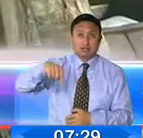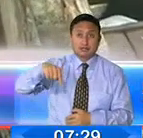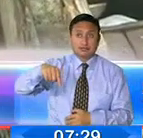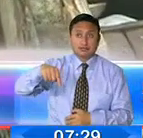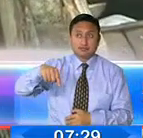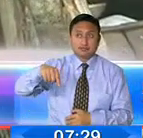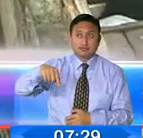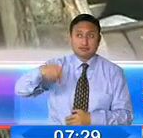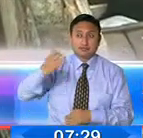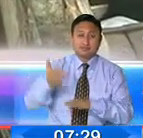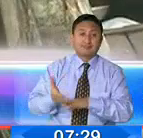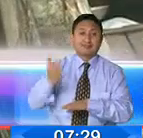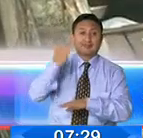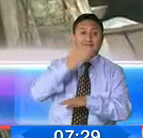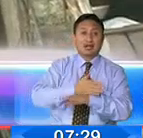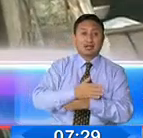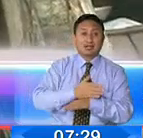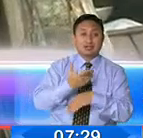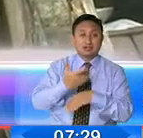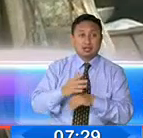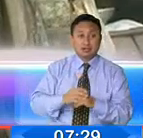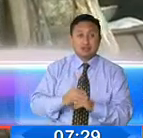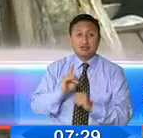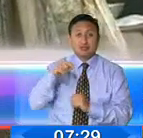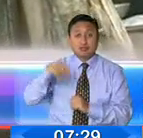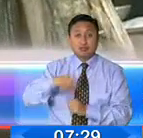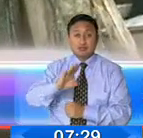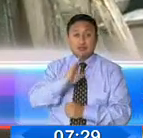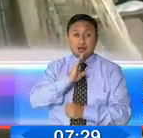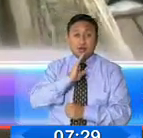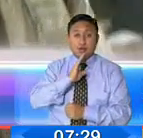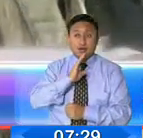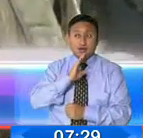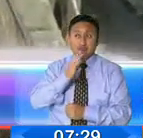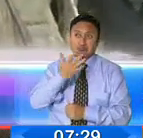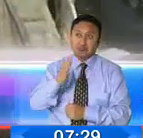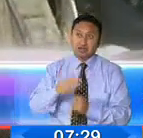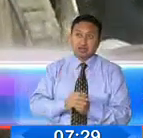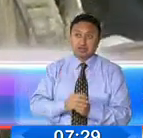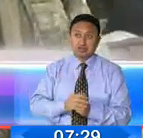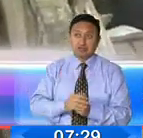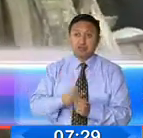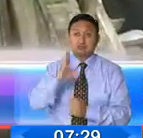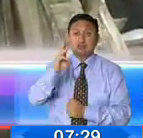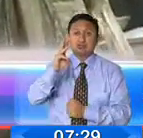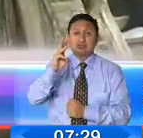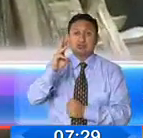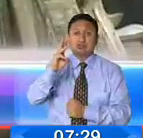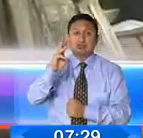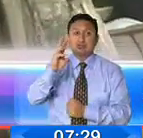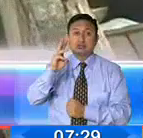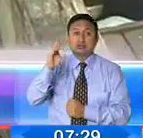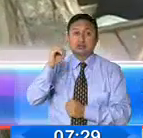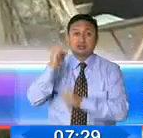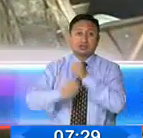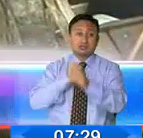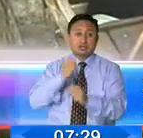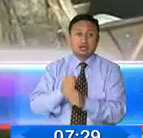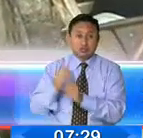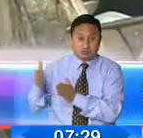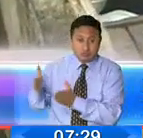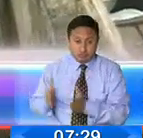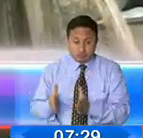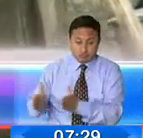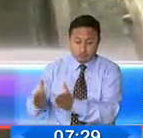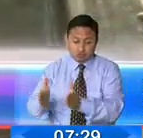una preexistencia. La preexistencia es de un canal de agua que ya tiene aproximadamente 60 años,